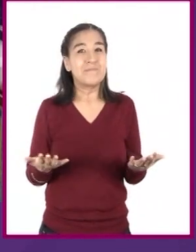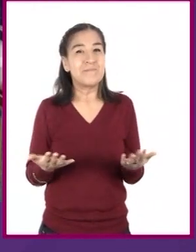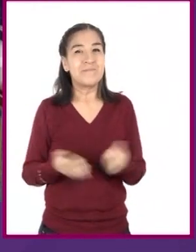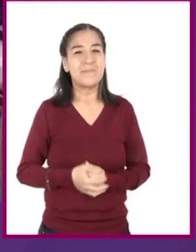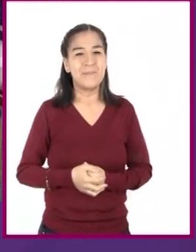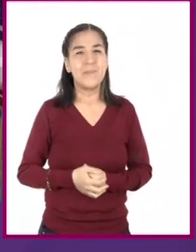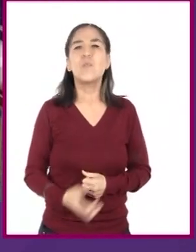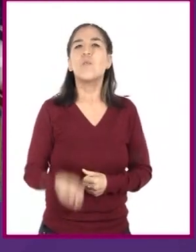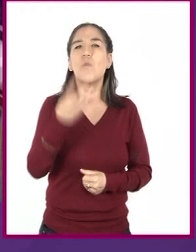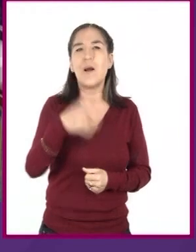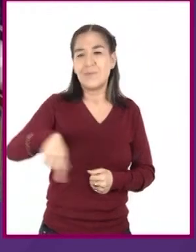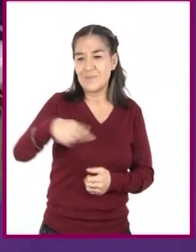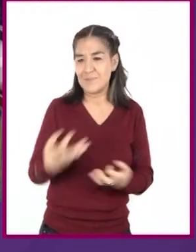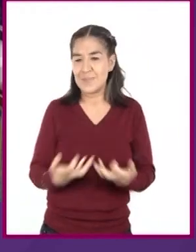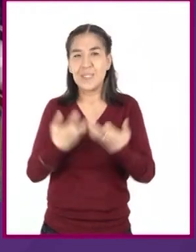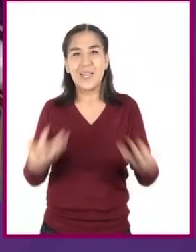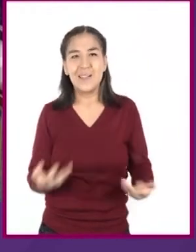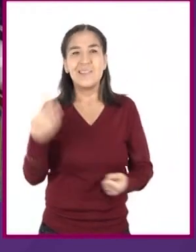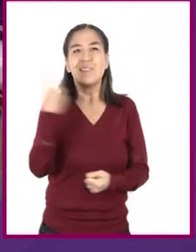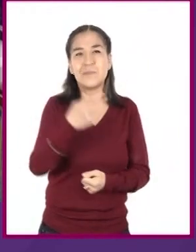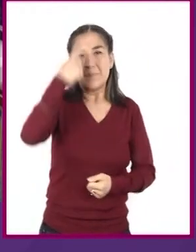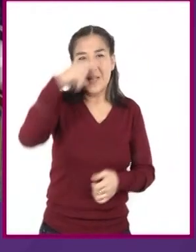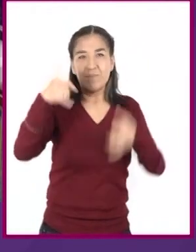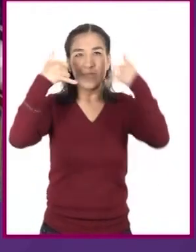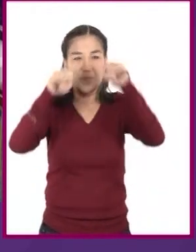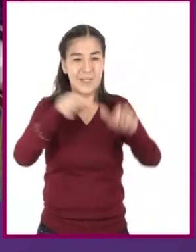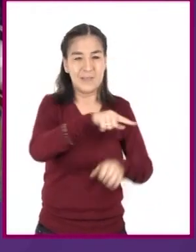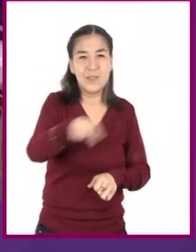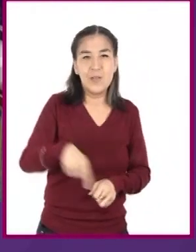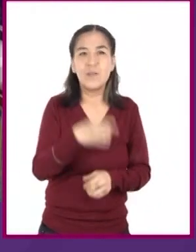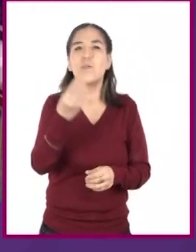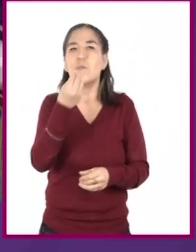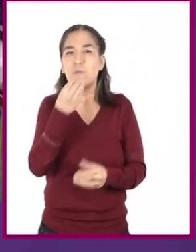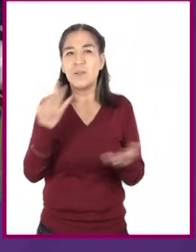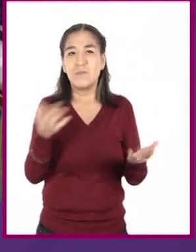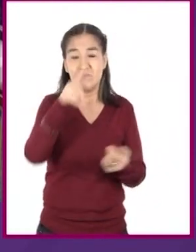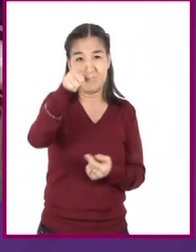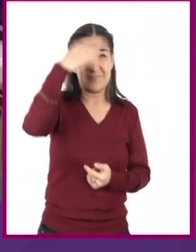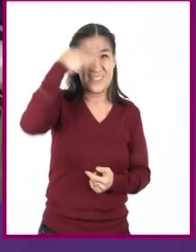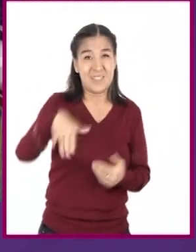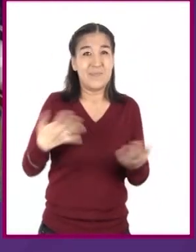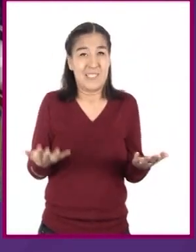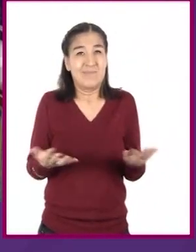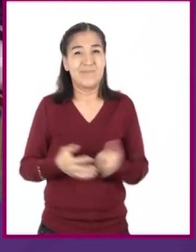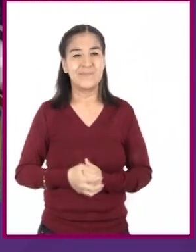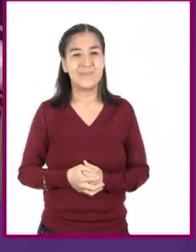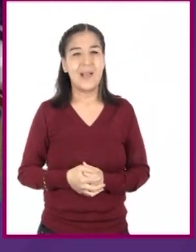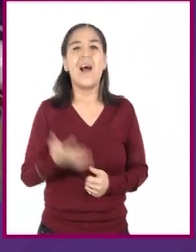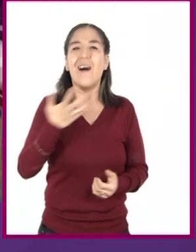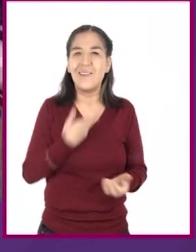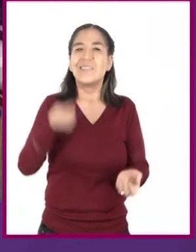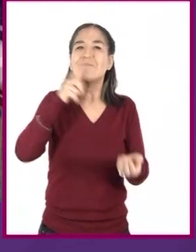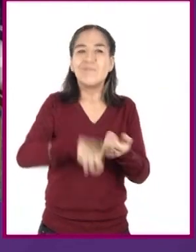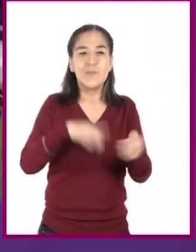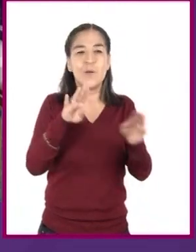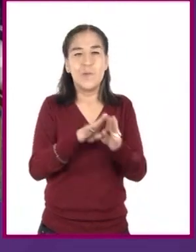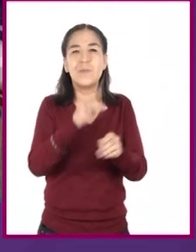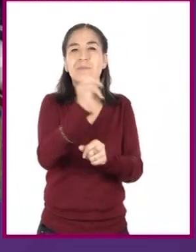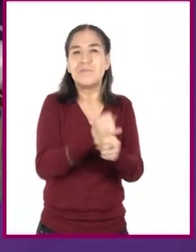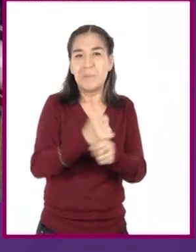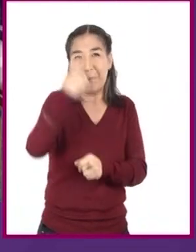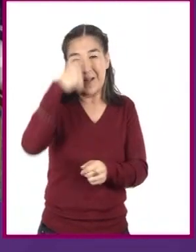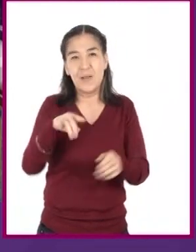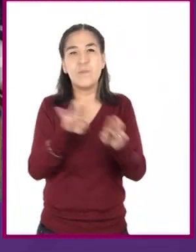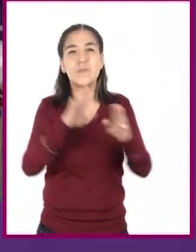cuántas tierras de pastoreo necesita el ganado que consumimos? ¿Lo saben? Hay una agenda de objetivos de desarrollo